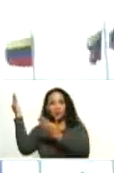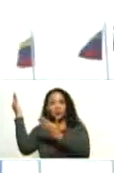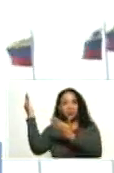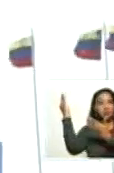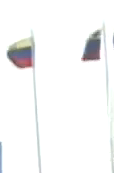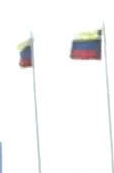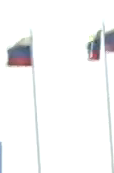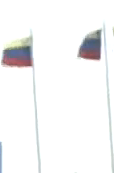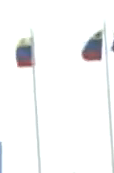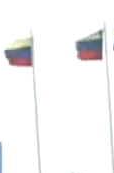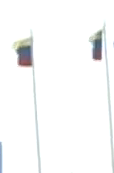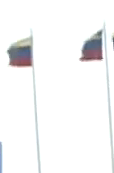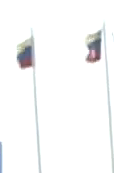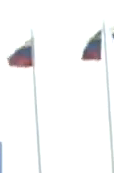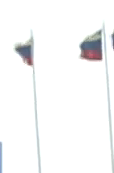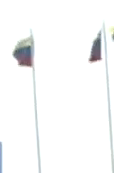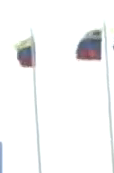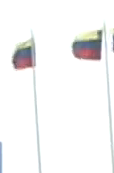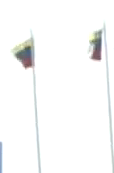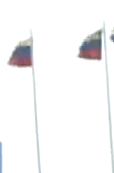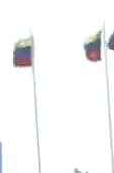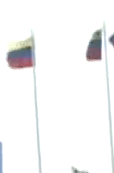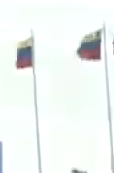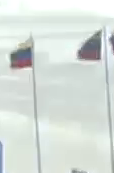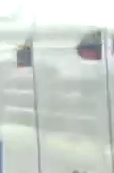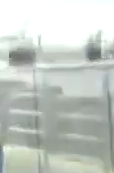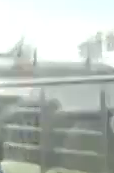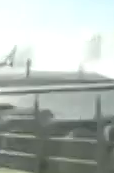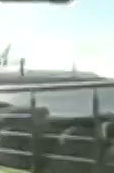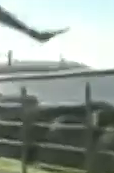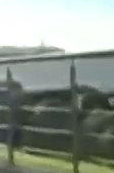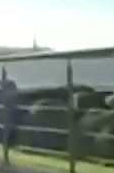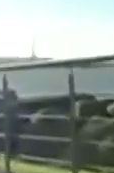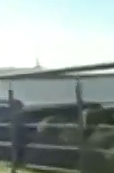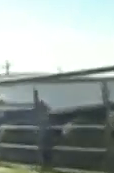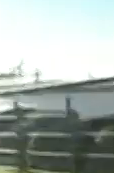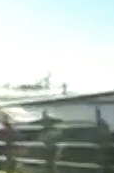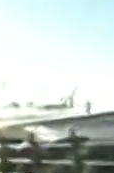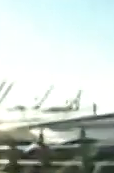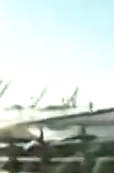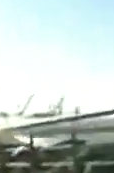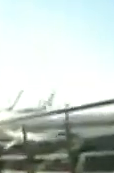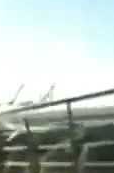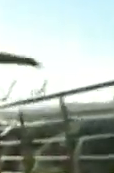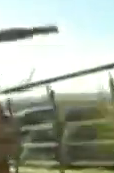Dios me la bendiga, pues.